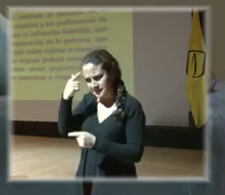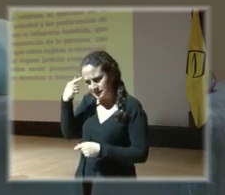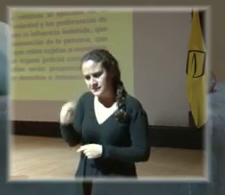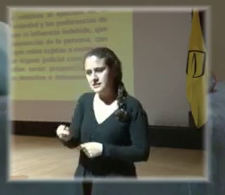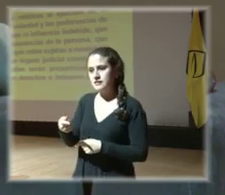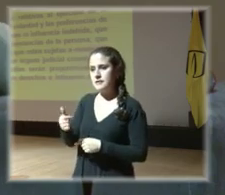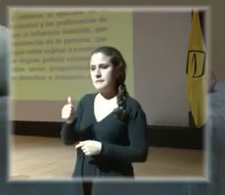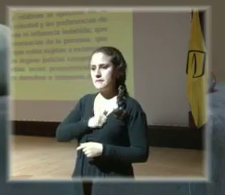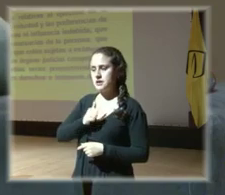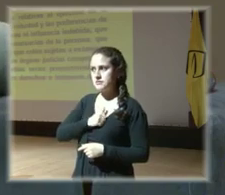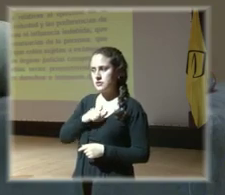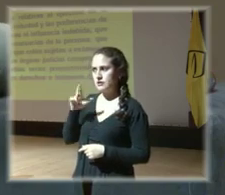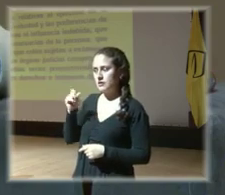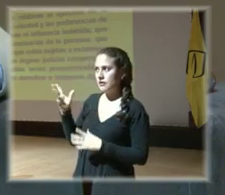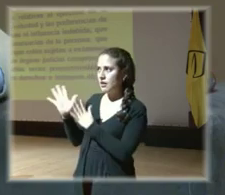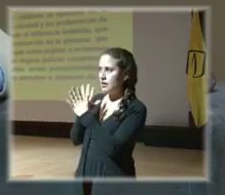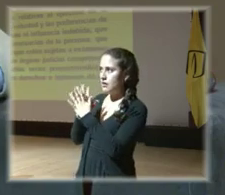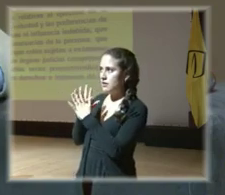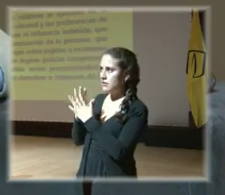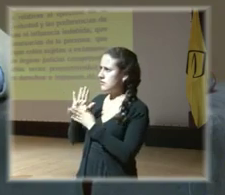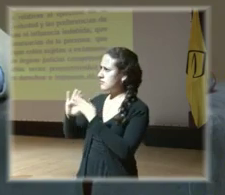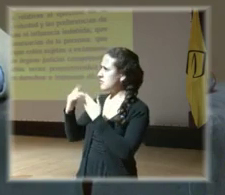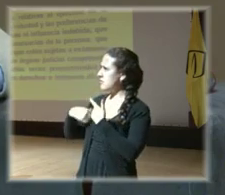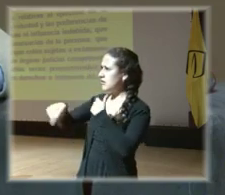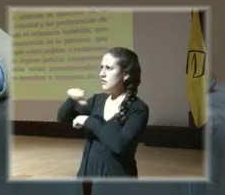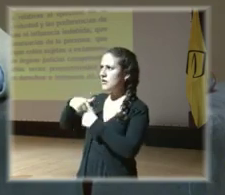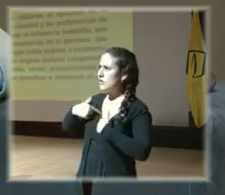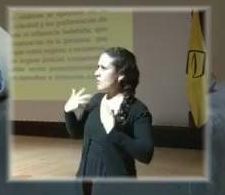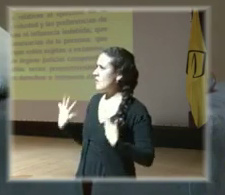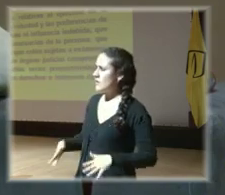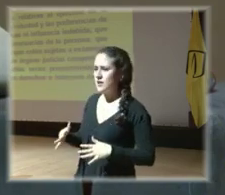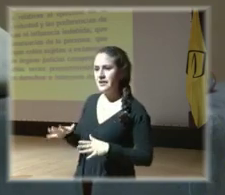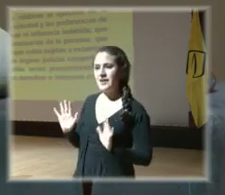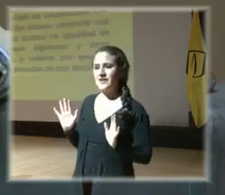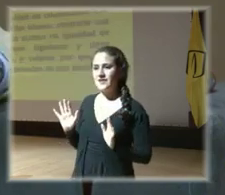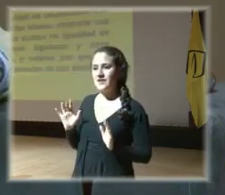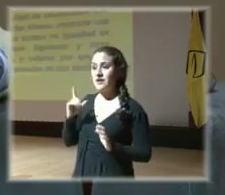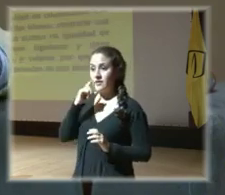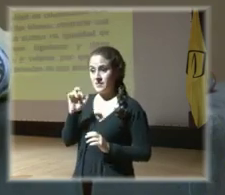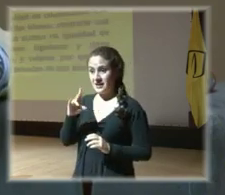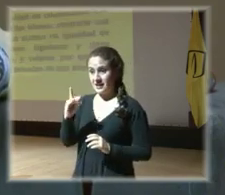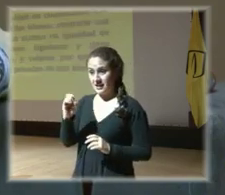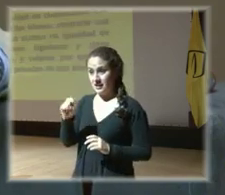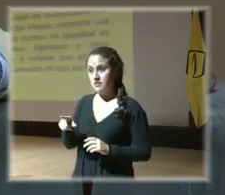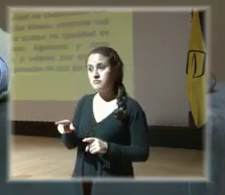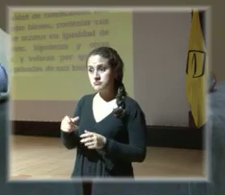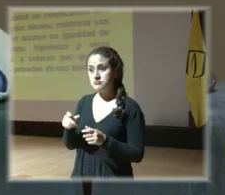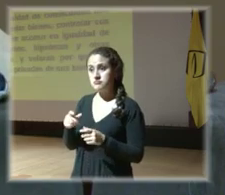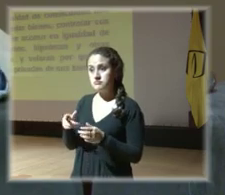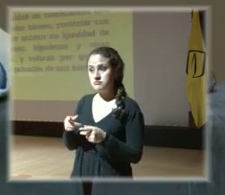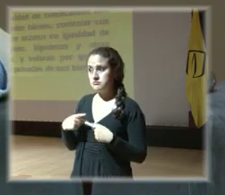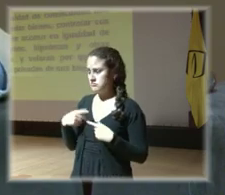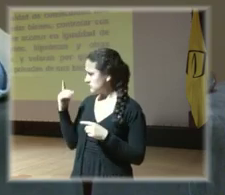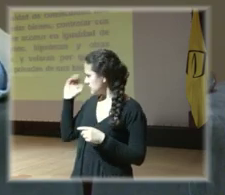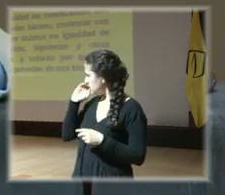él mismo señaló que pues, no lo quería. Ricardo realmente tiene una vida muy funcional, creo que